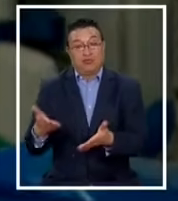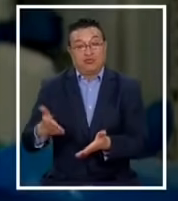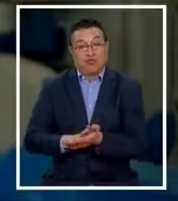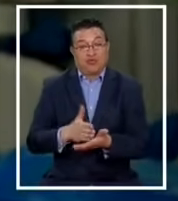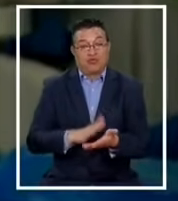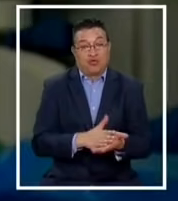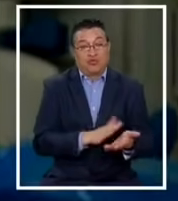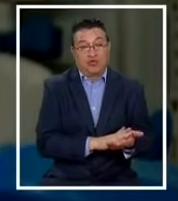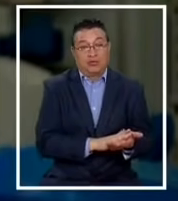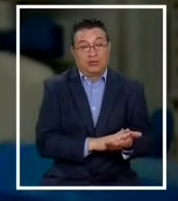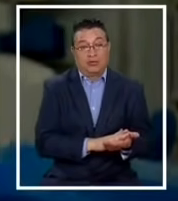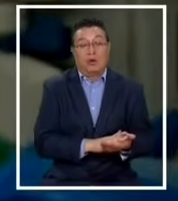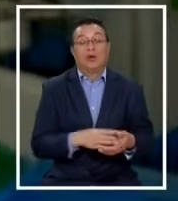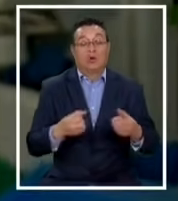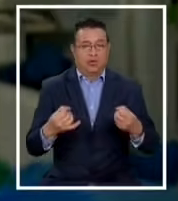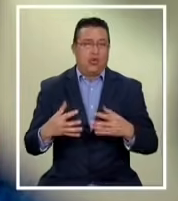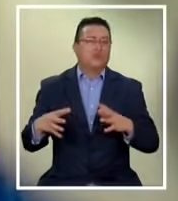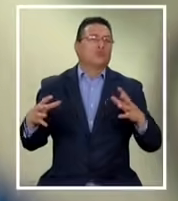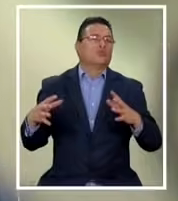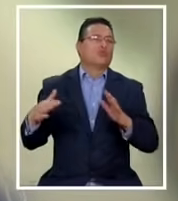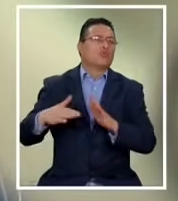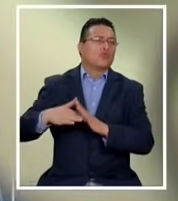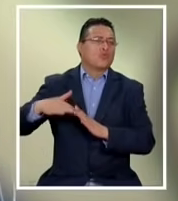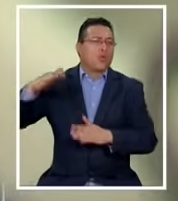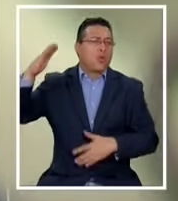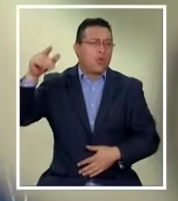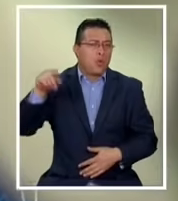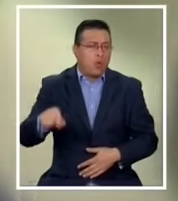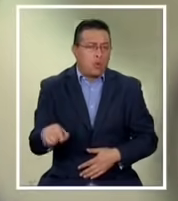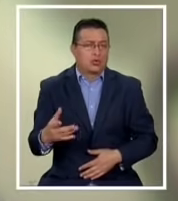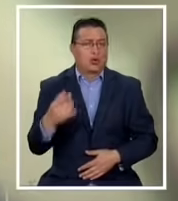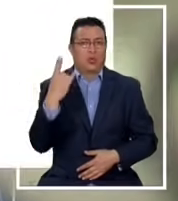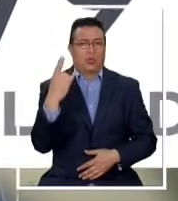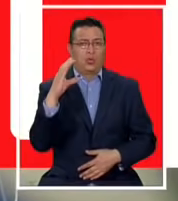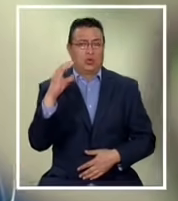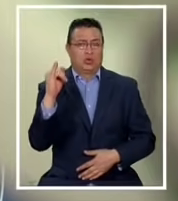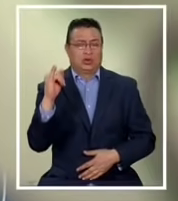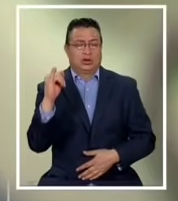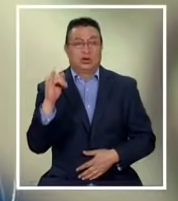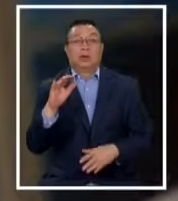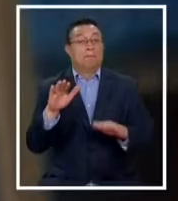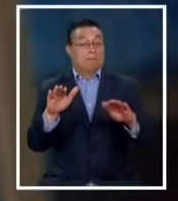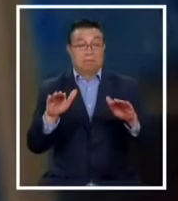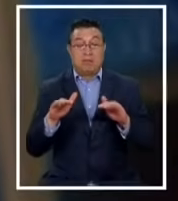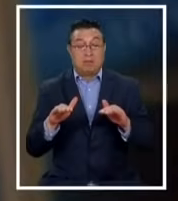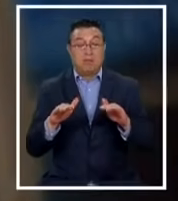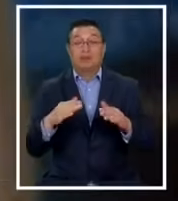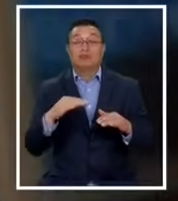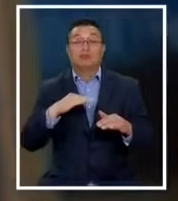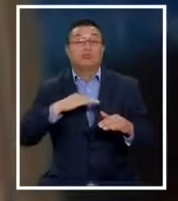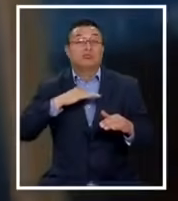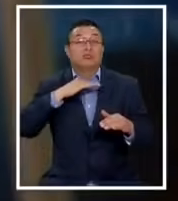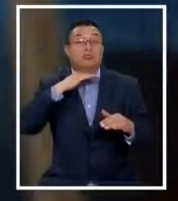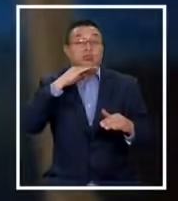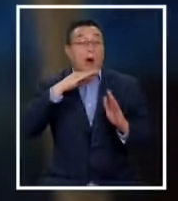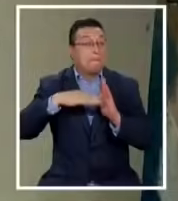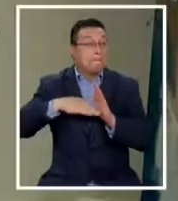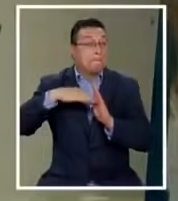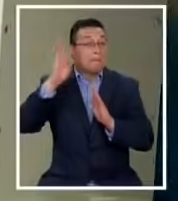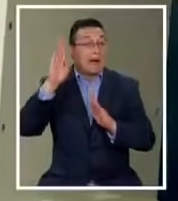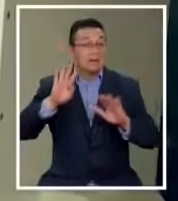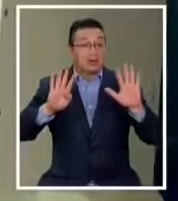fallecidos, una cifra muy alta en días donde las UCI se mantienen con una ocupación superior